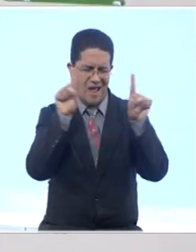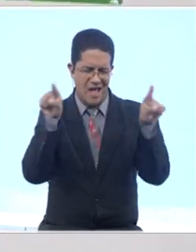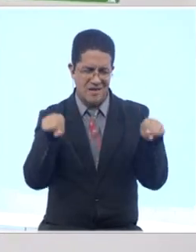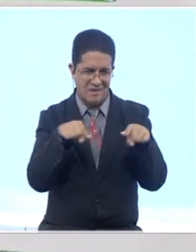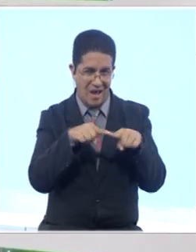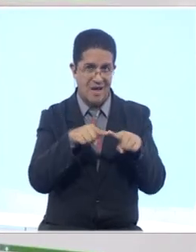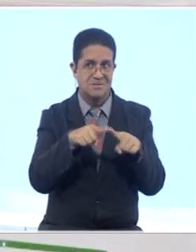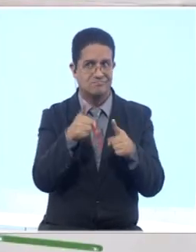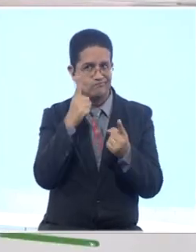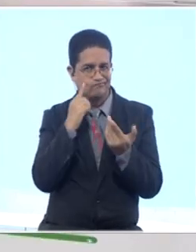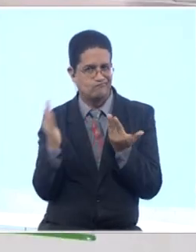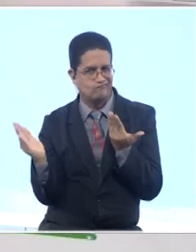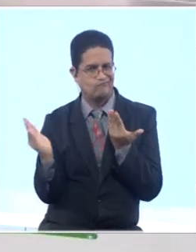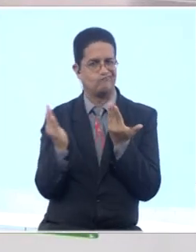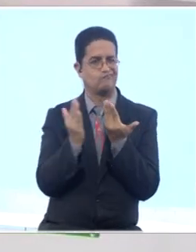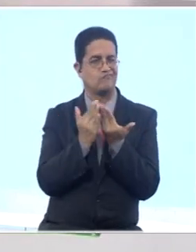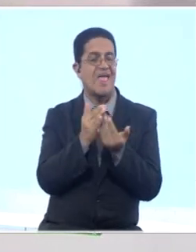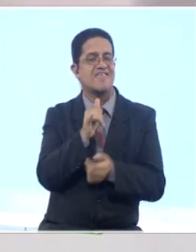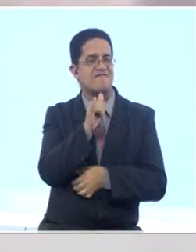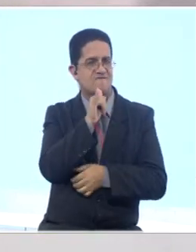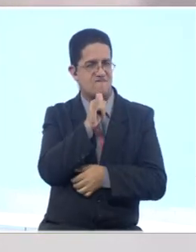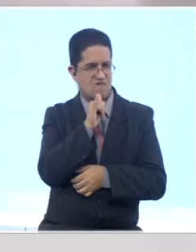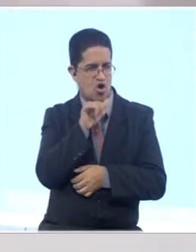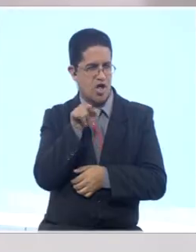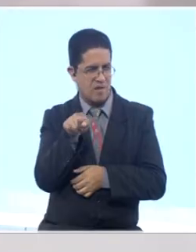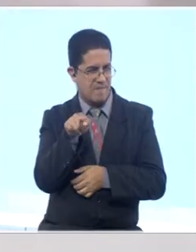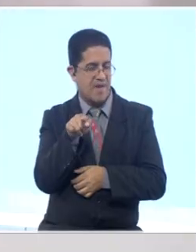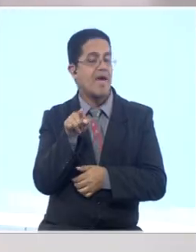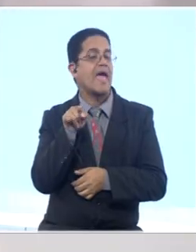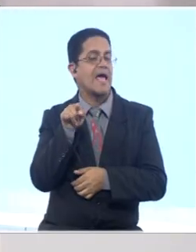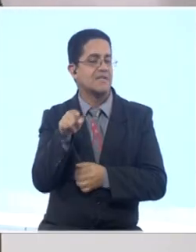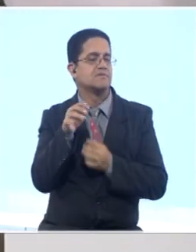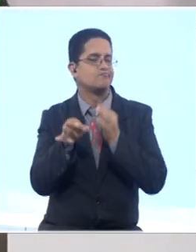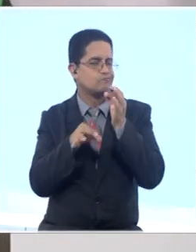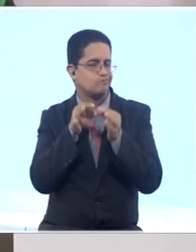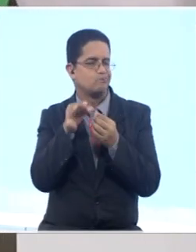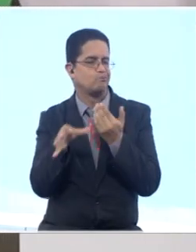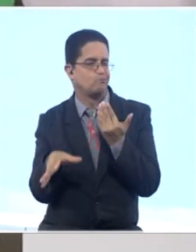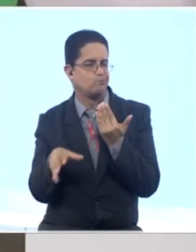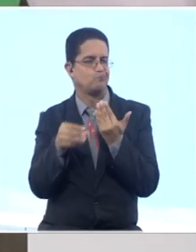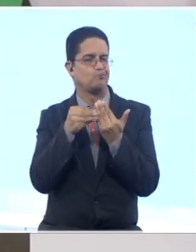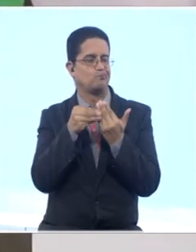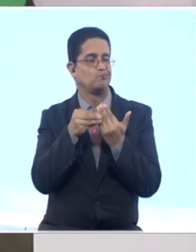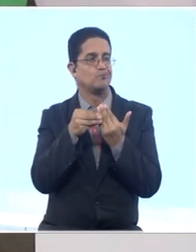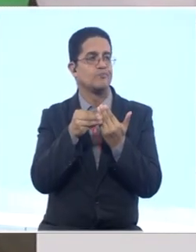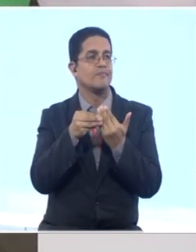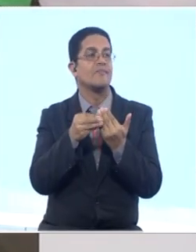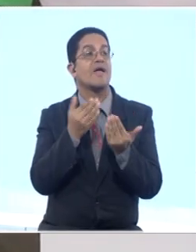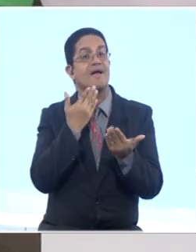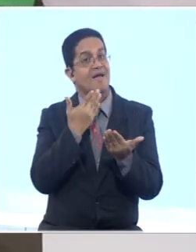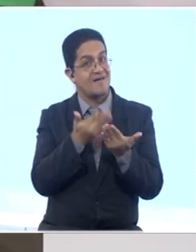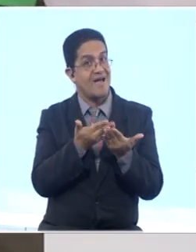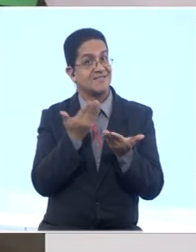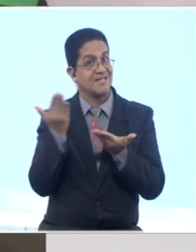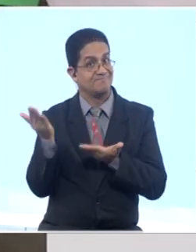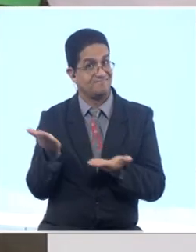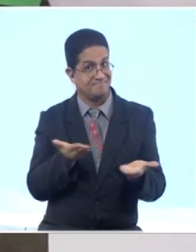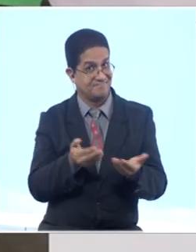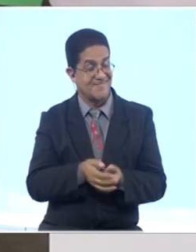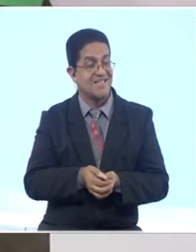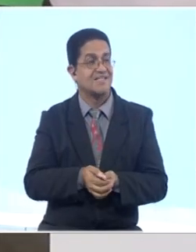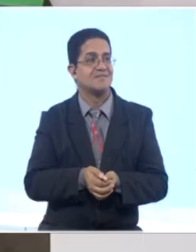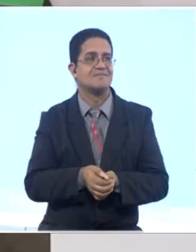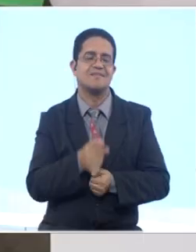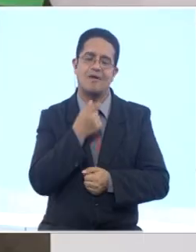informe también de lo que está observando el médico radiólogo, y eso va a ser en complemento con el médico tratante. Gracias por acompañarnos y recibirnos.